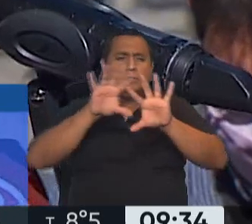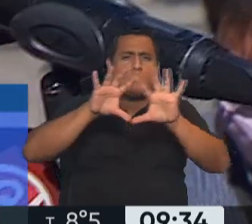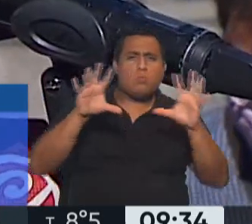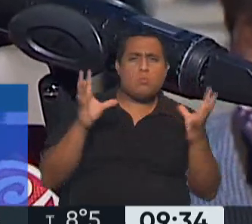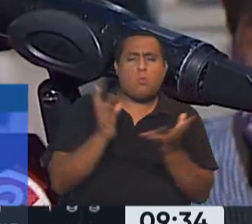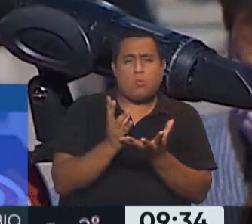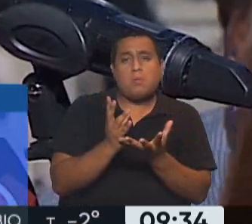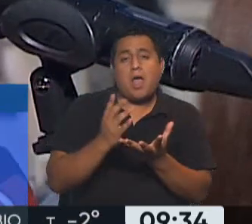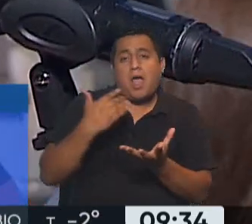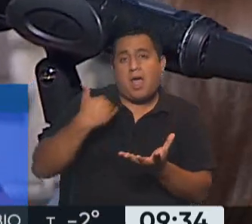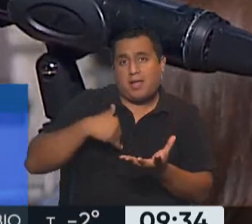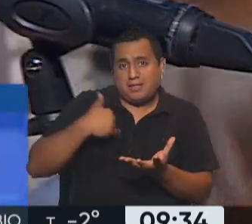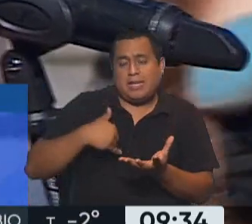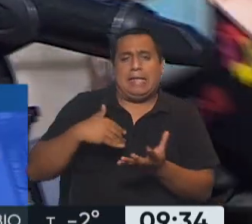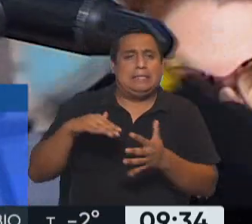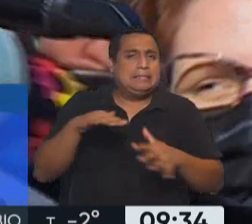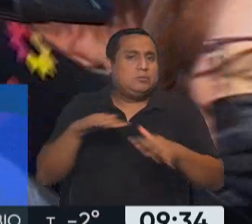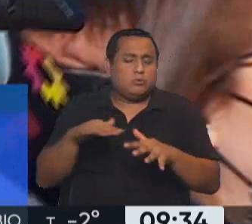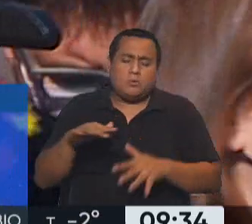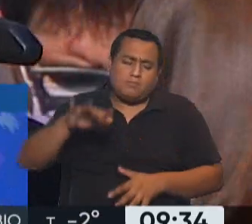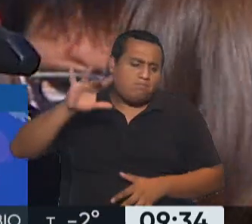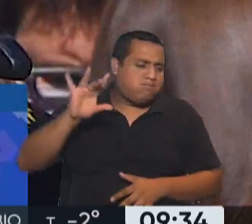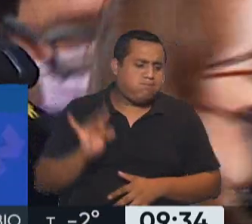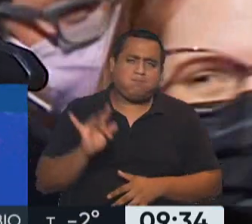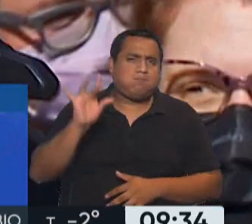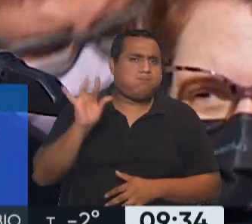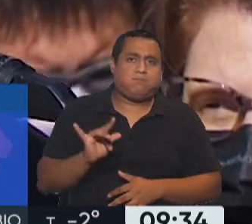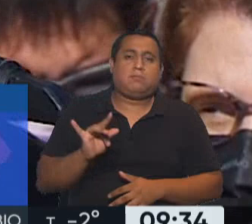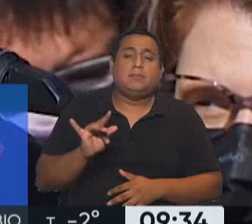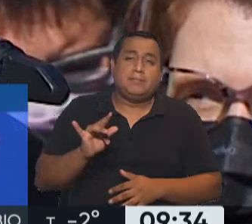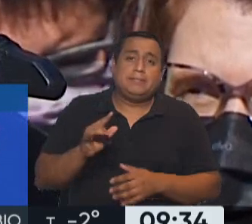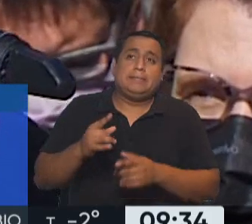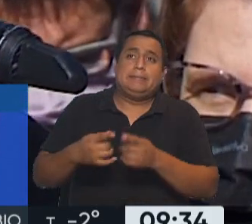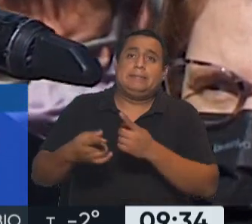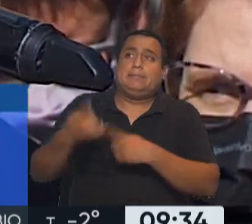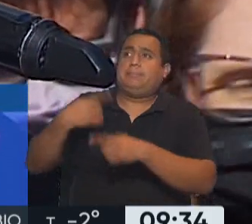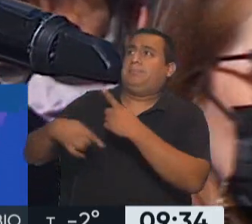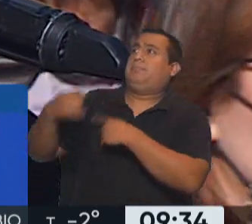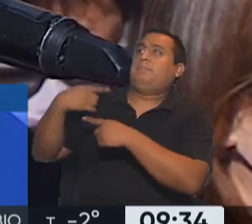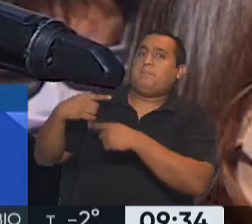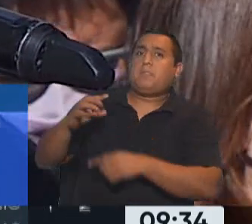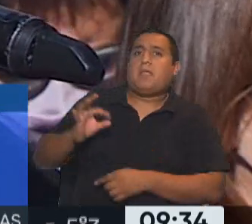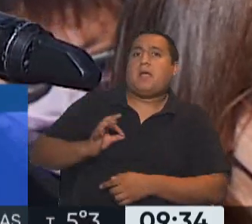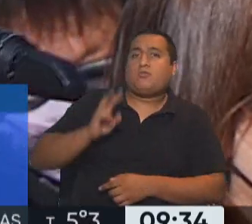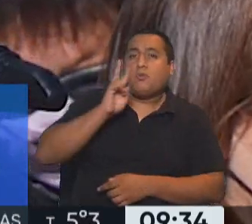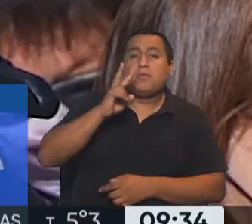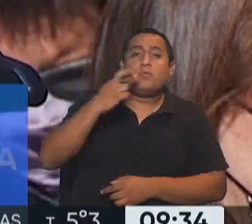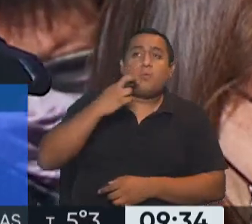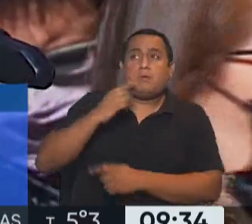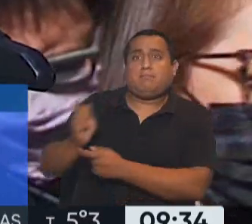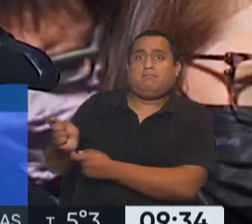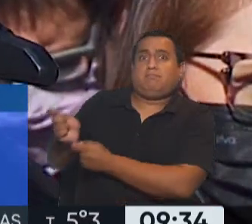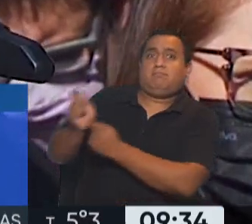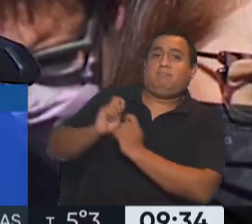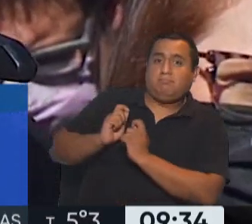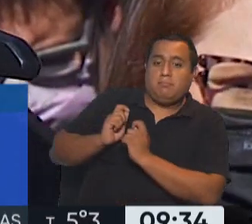en Argentina con una situación muy difícil que nos dejan en el año 2019, cuando